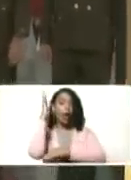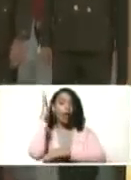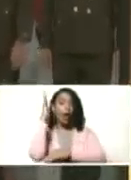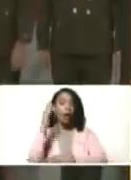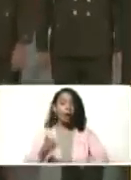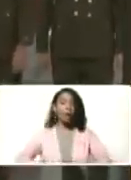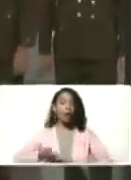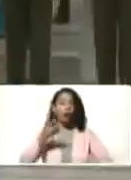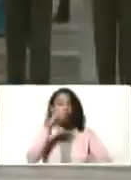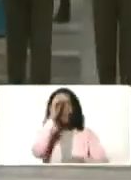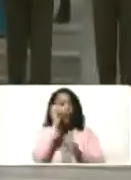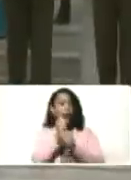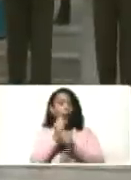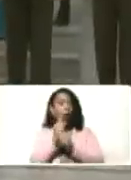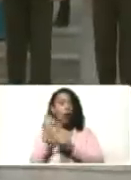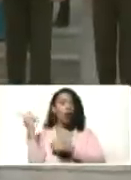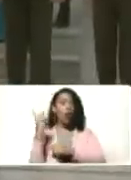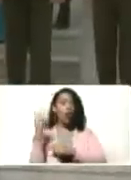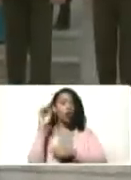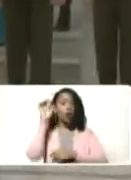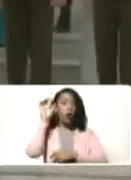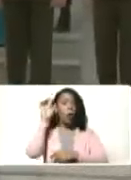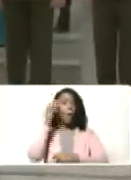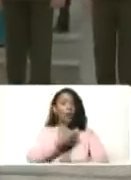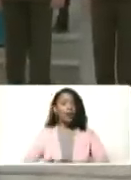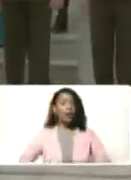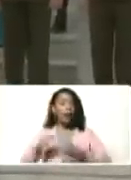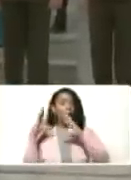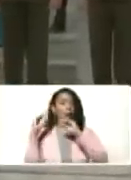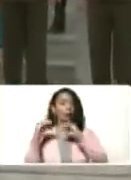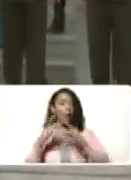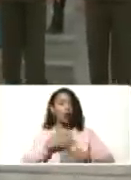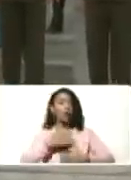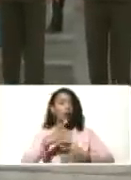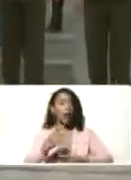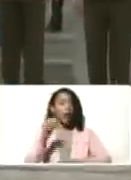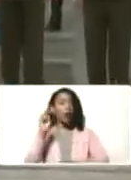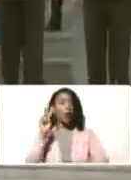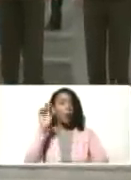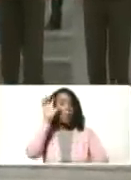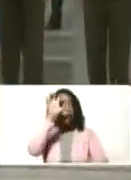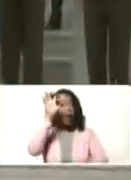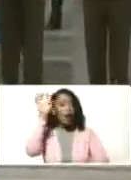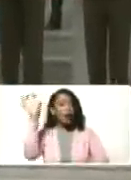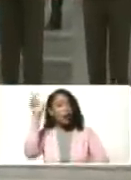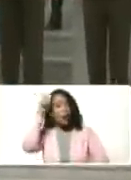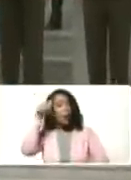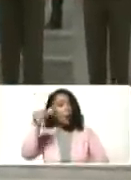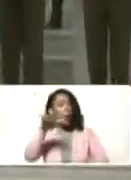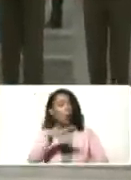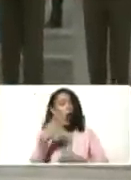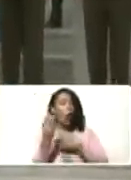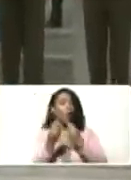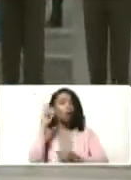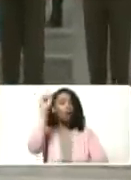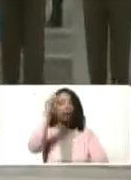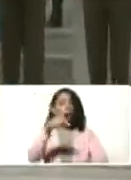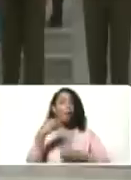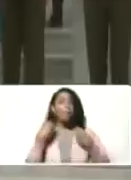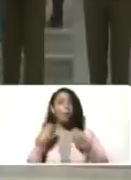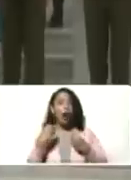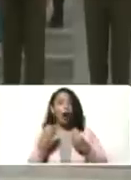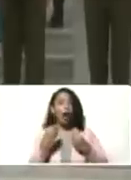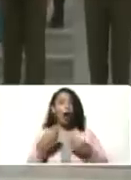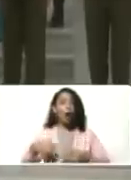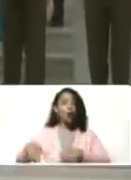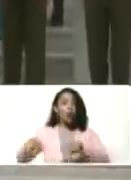fructífera donde se han conversado de temas de interés para ambas naciones, para ambos pueblos, así como también para la